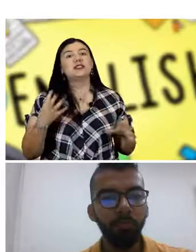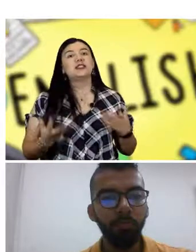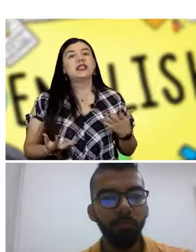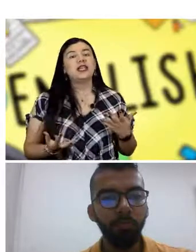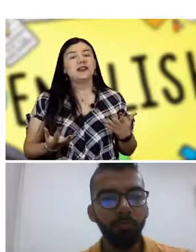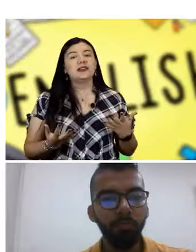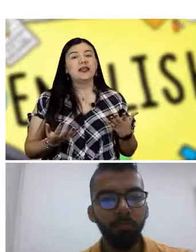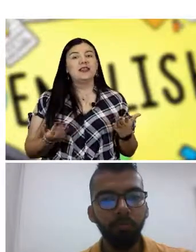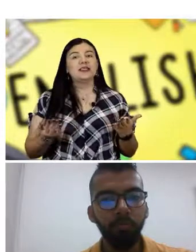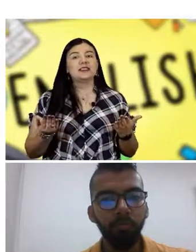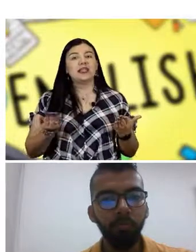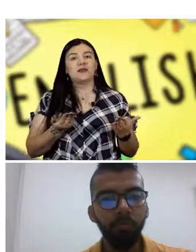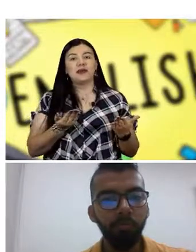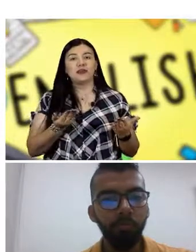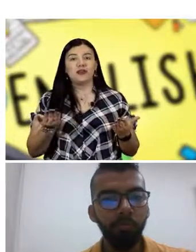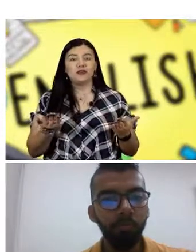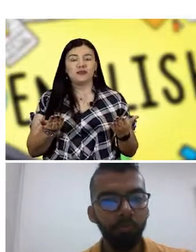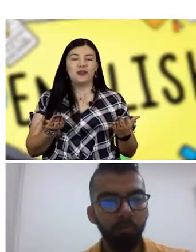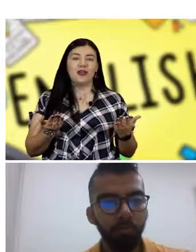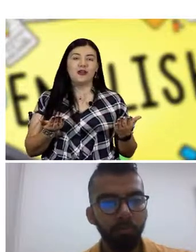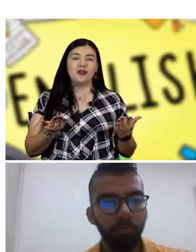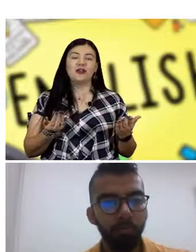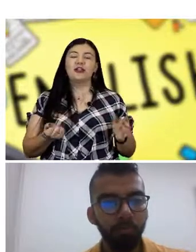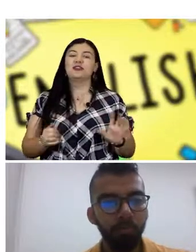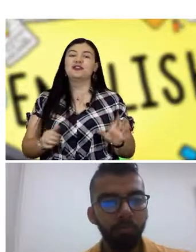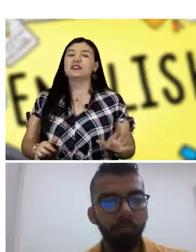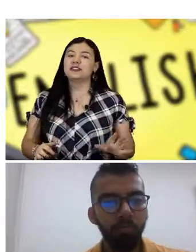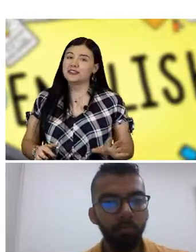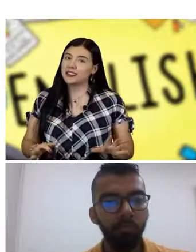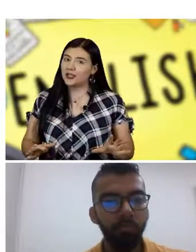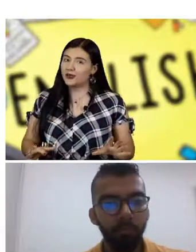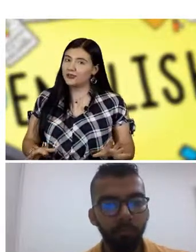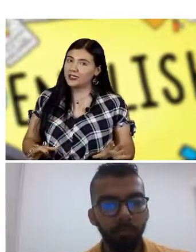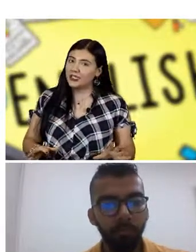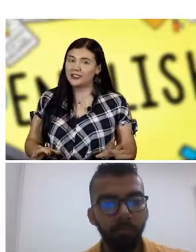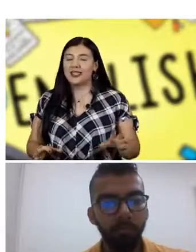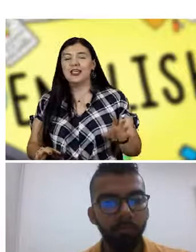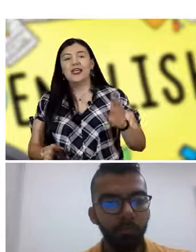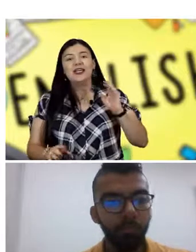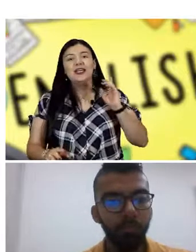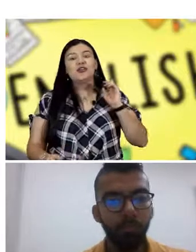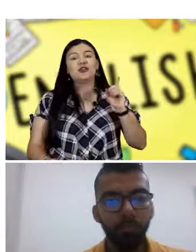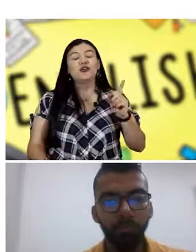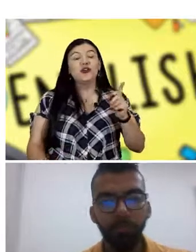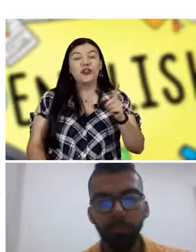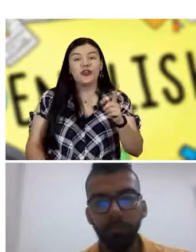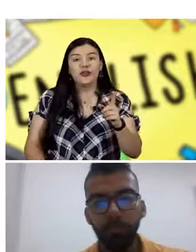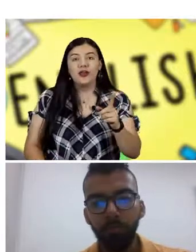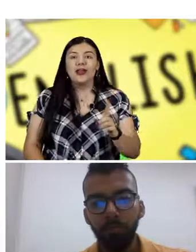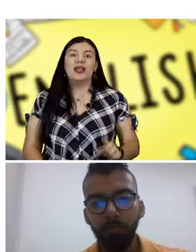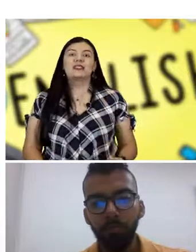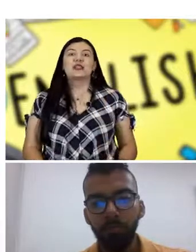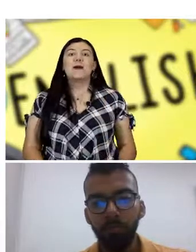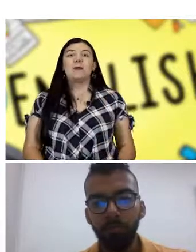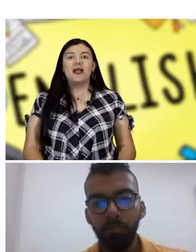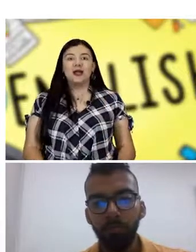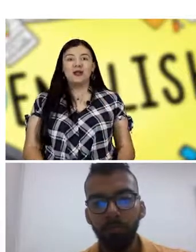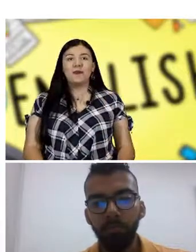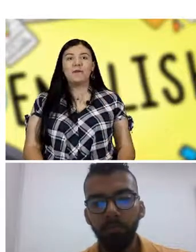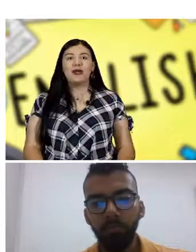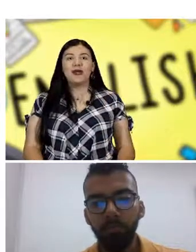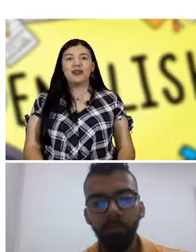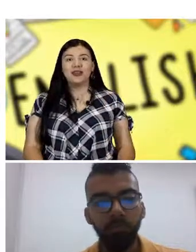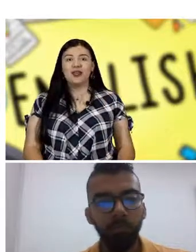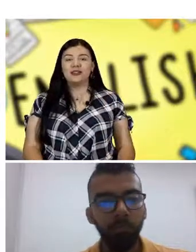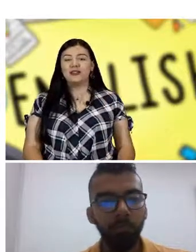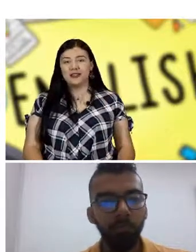sé cómo se dice diente y sé el patrón de dolor, entonces sé cómo se dice. Tooth es la